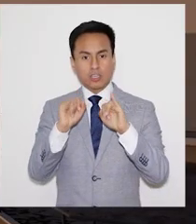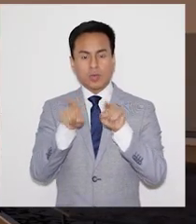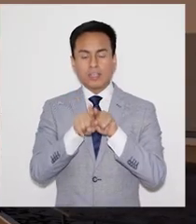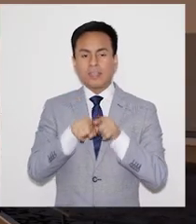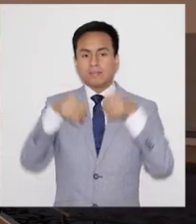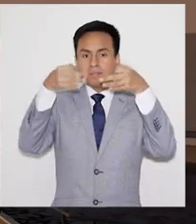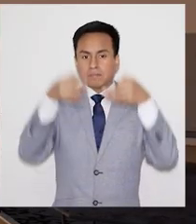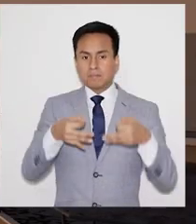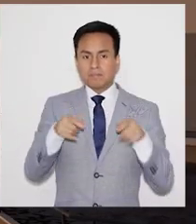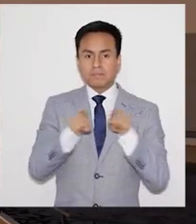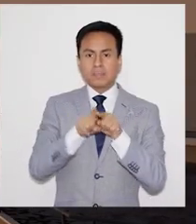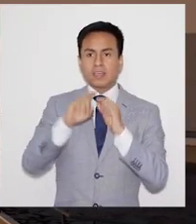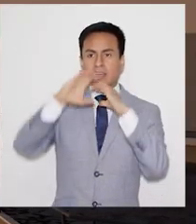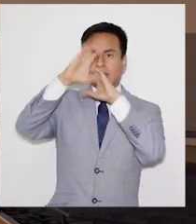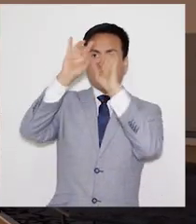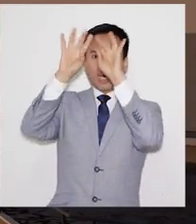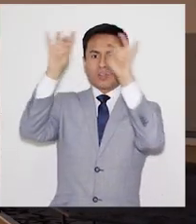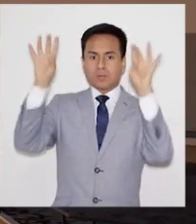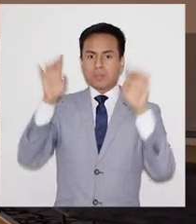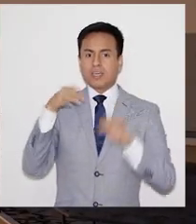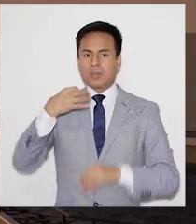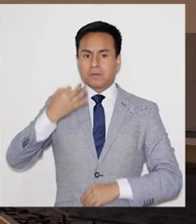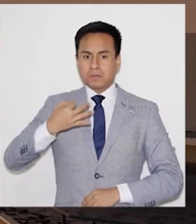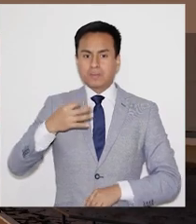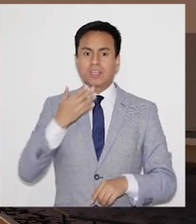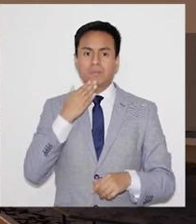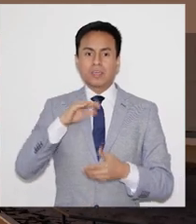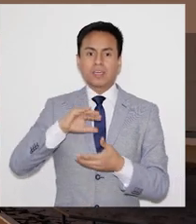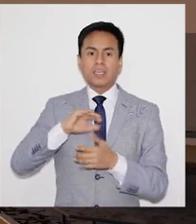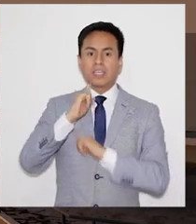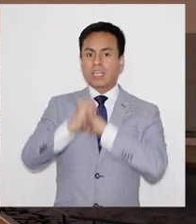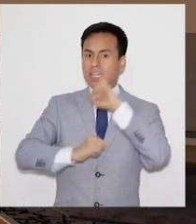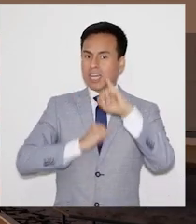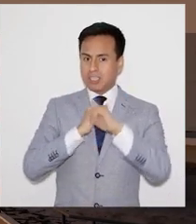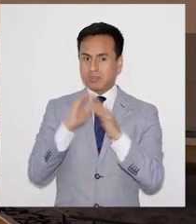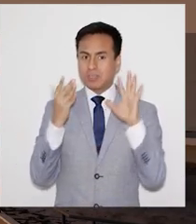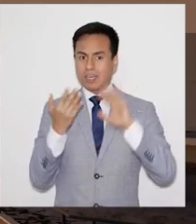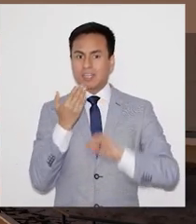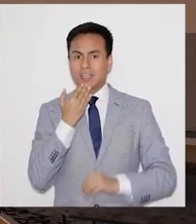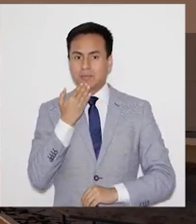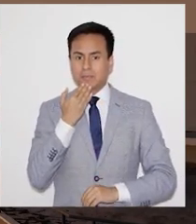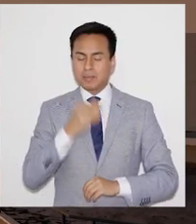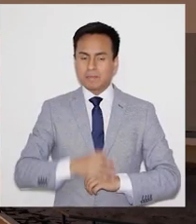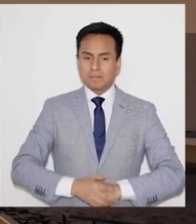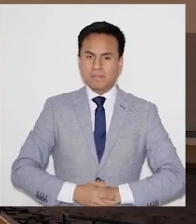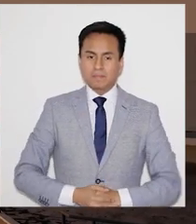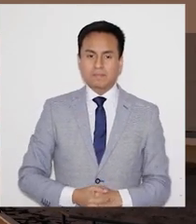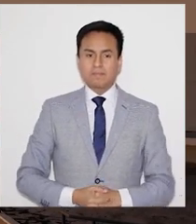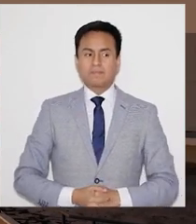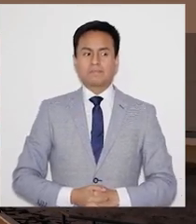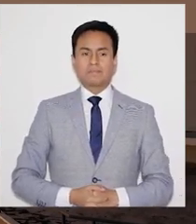sido determinantes para la astronomía, incluso a nivel internacional.